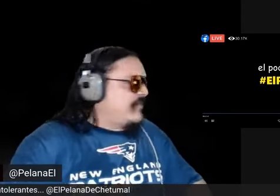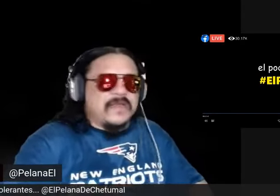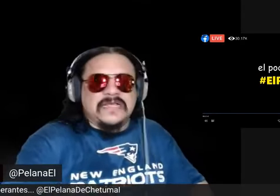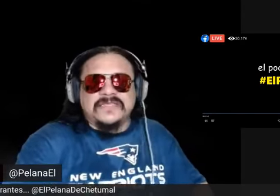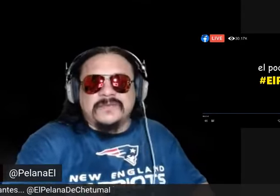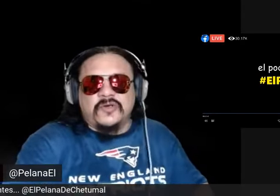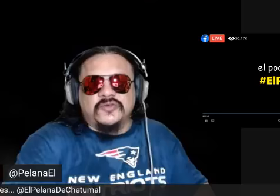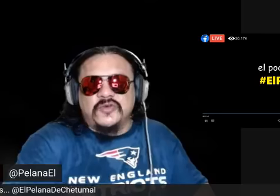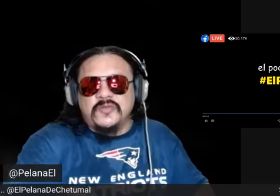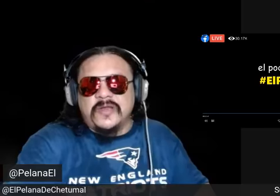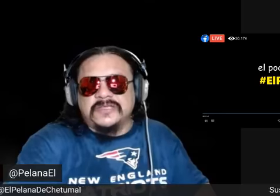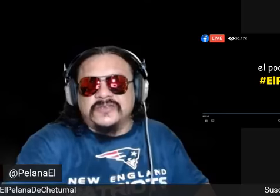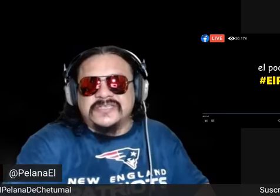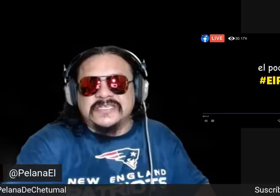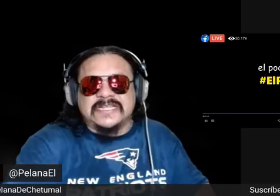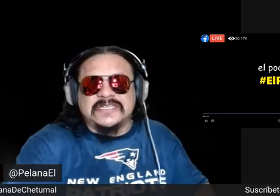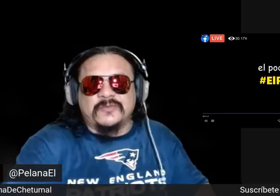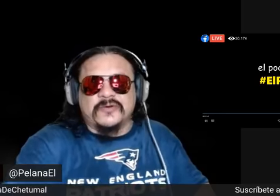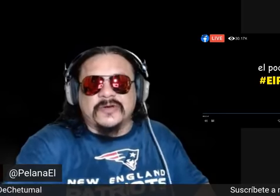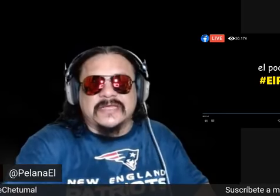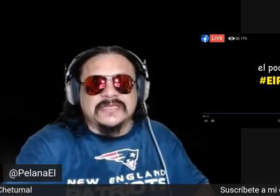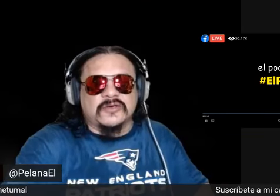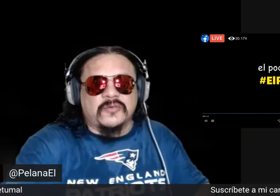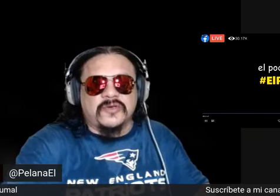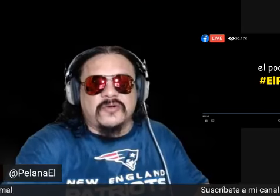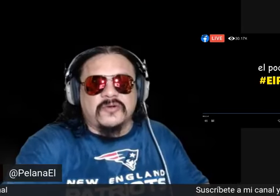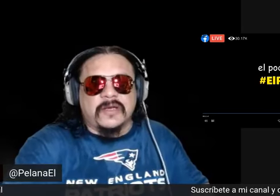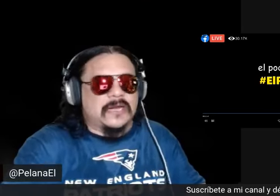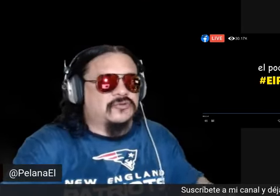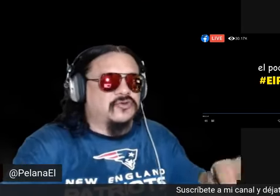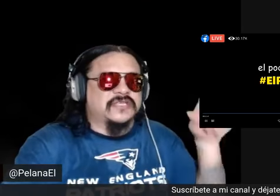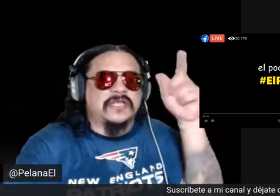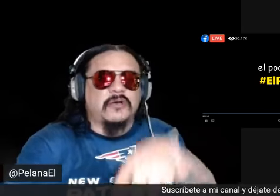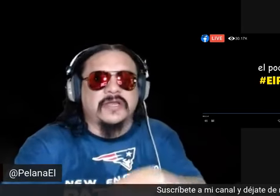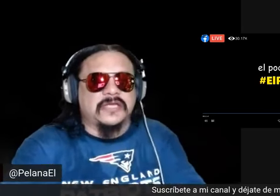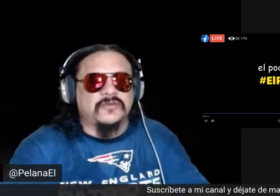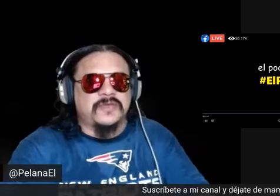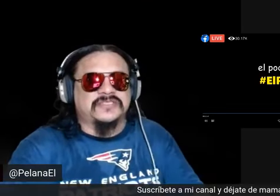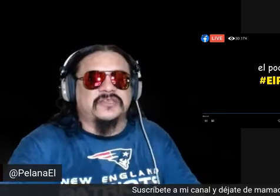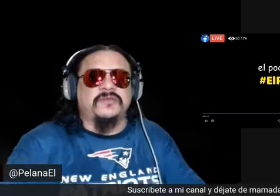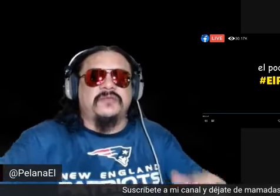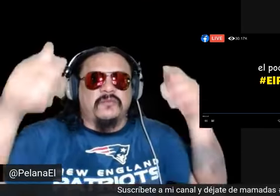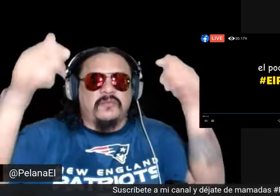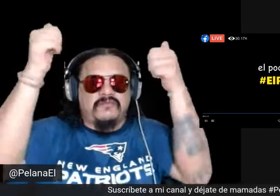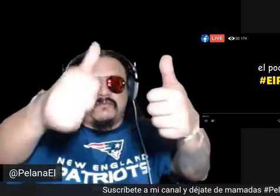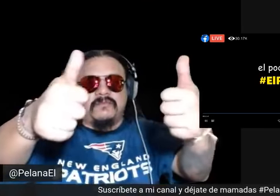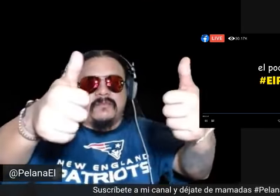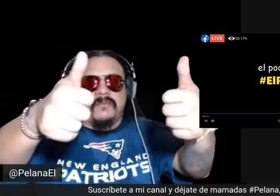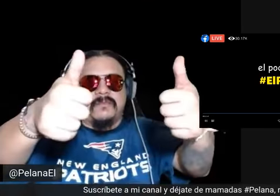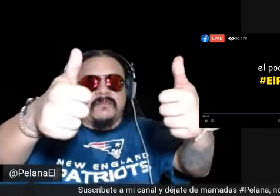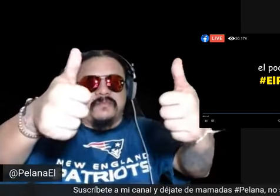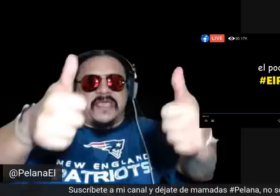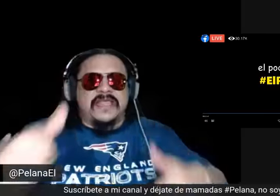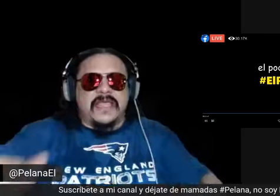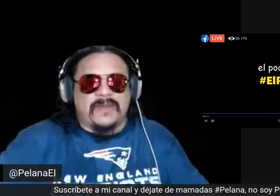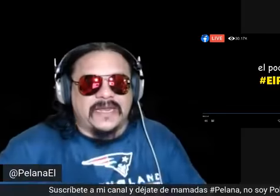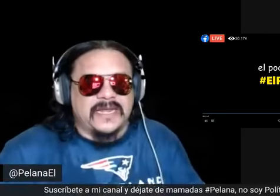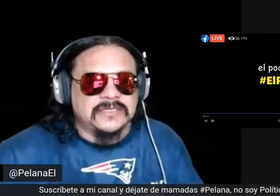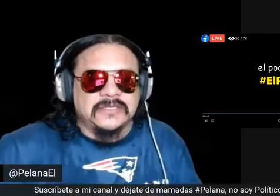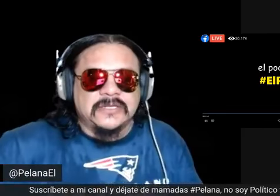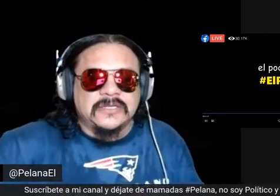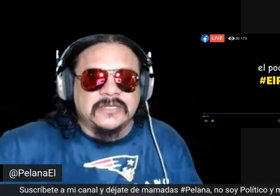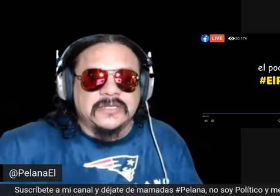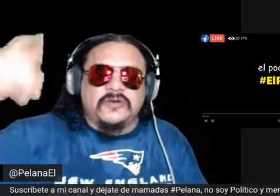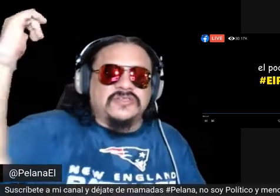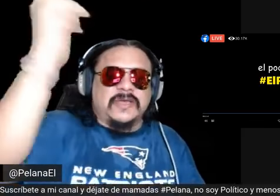Pandilla, familiares y amigos, muy buenas noches, gracias por quedarse conmigo, los que están conectando vía streaming, bien allá, Paraná,